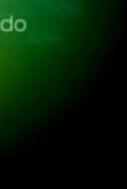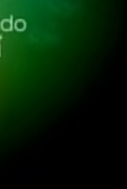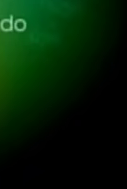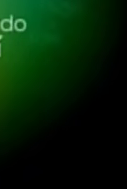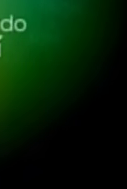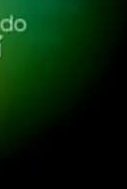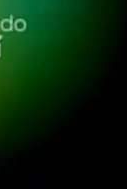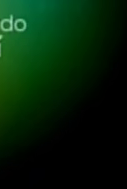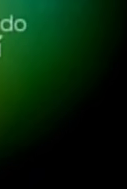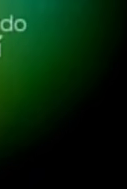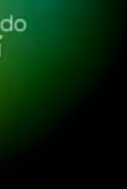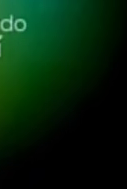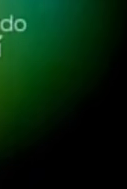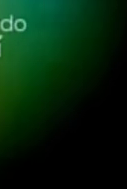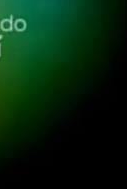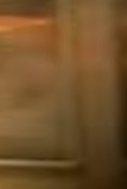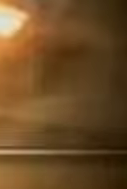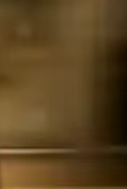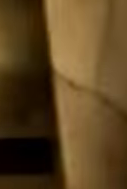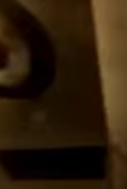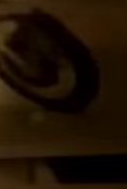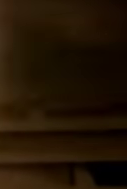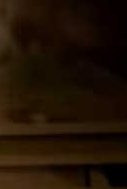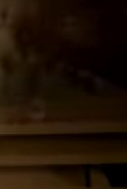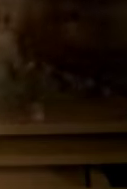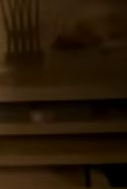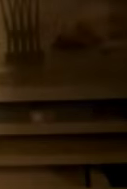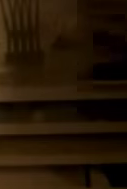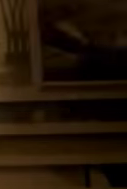Usted está viendo Yo Estuve Ahí.